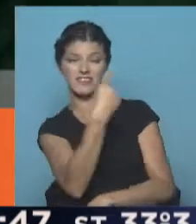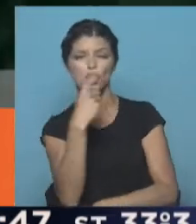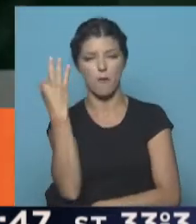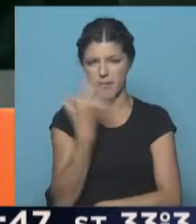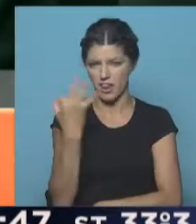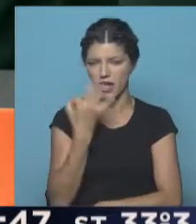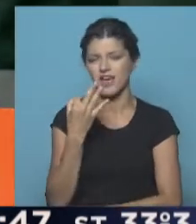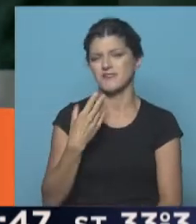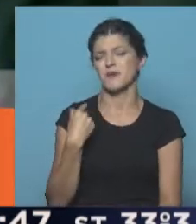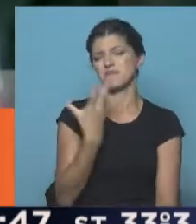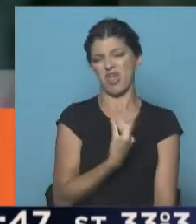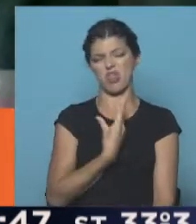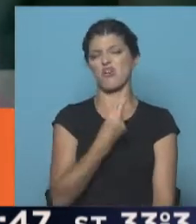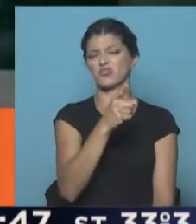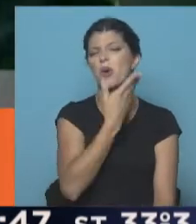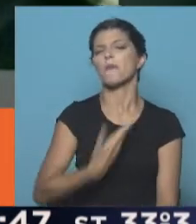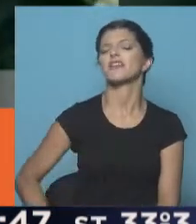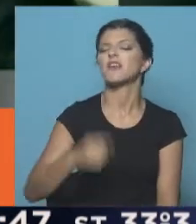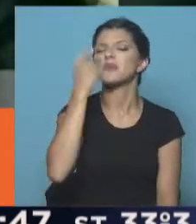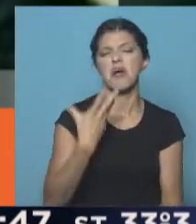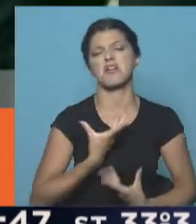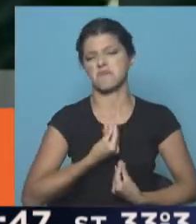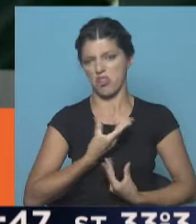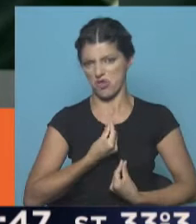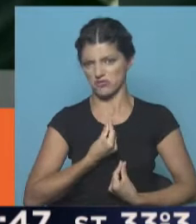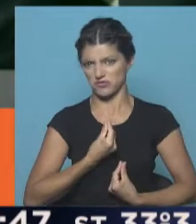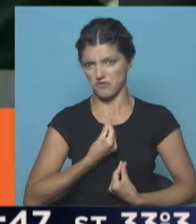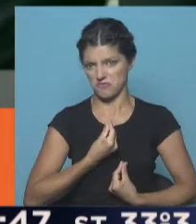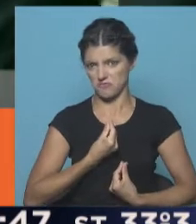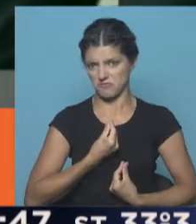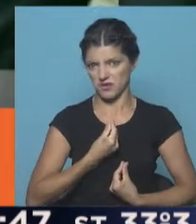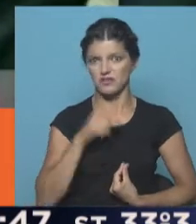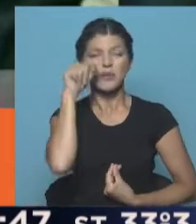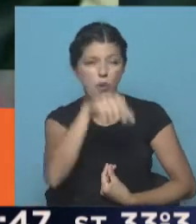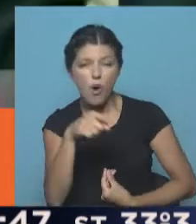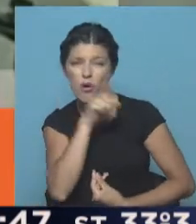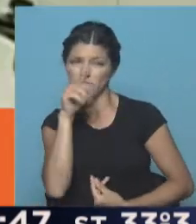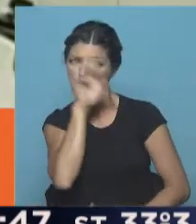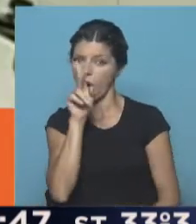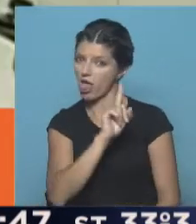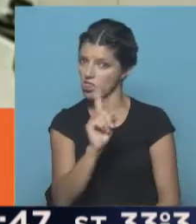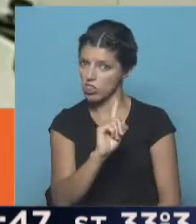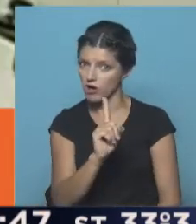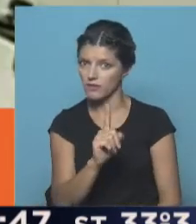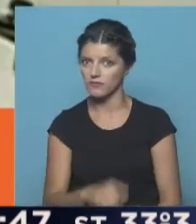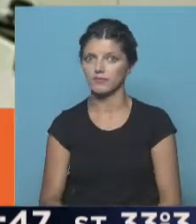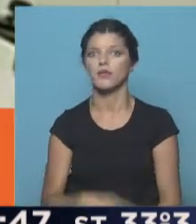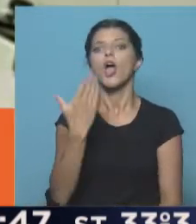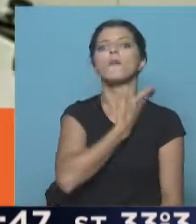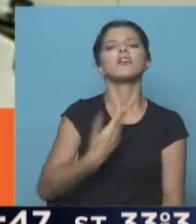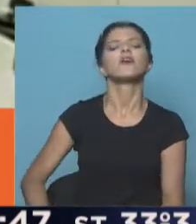¡Cobarde! ¡Eres un cobarde, Macri! ¡No te metas con las mujeres! ¡Macri, cobarde!